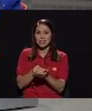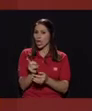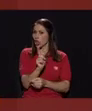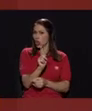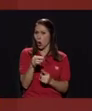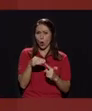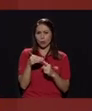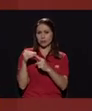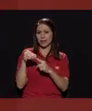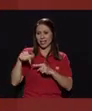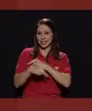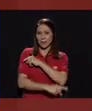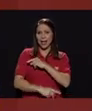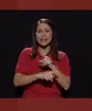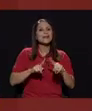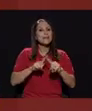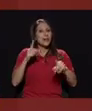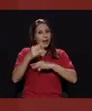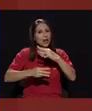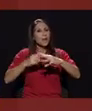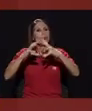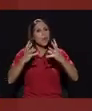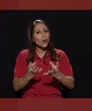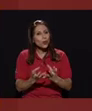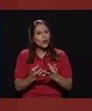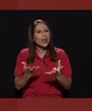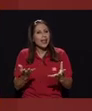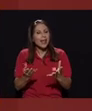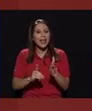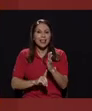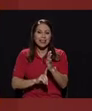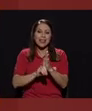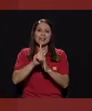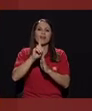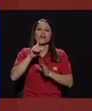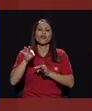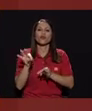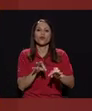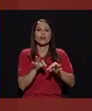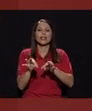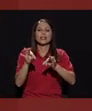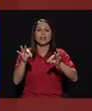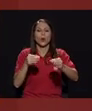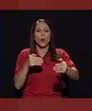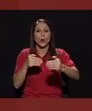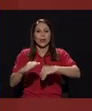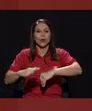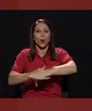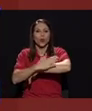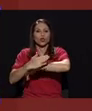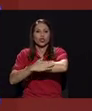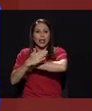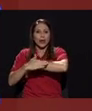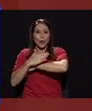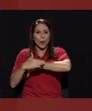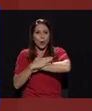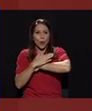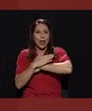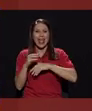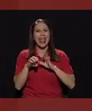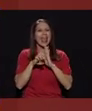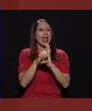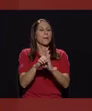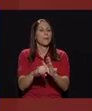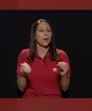sí alrededor del mundo, es el desarrollo turístico costero. Y el ejemplo más crítico, siempre lo pongo,